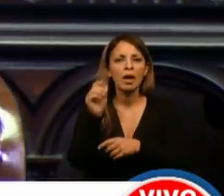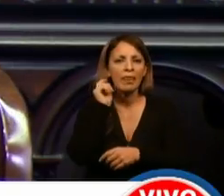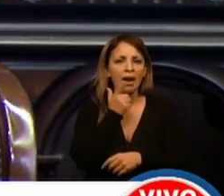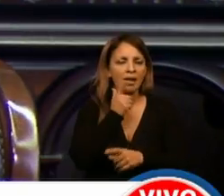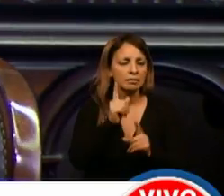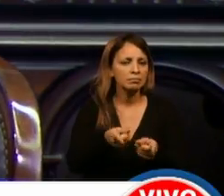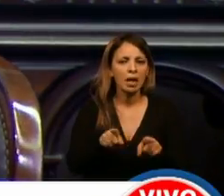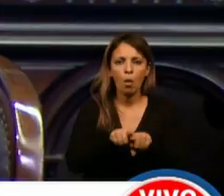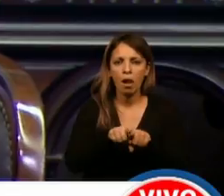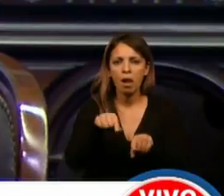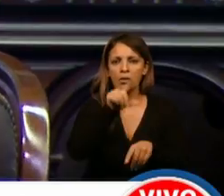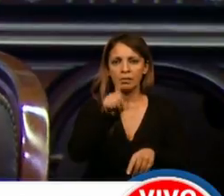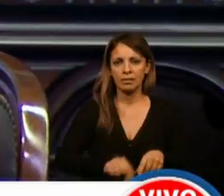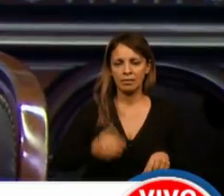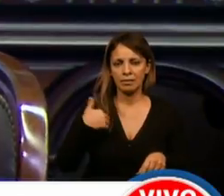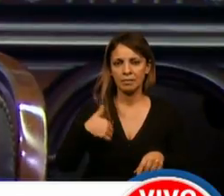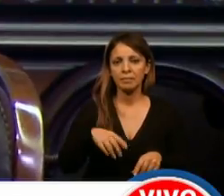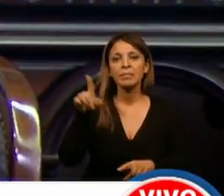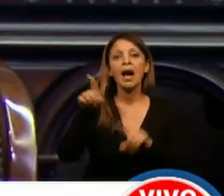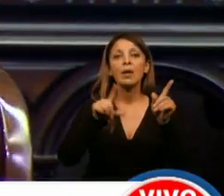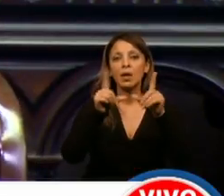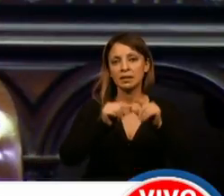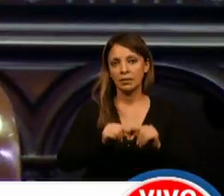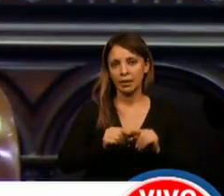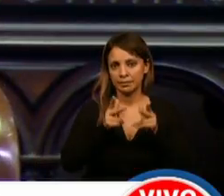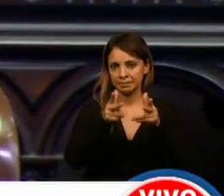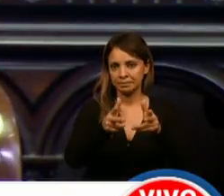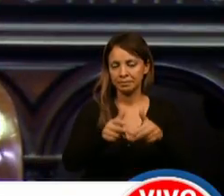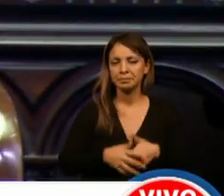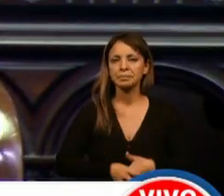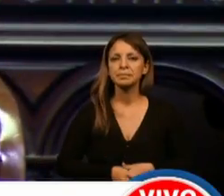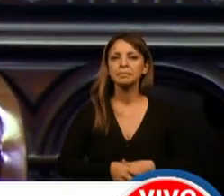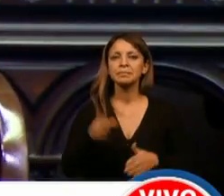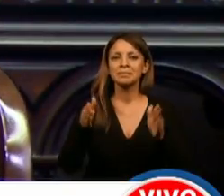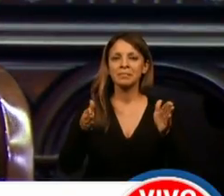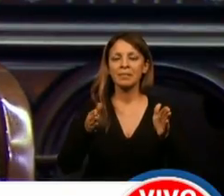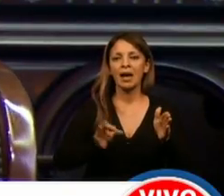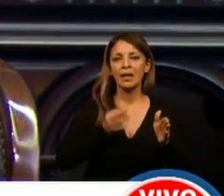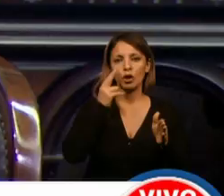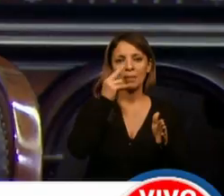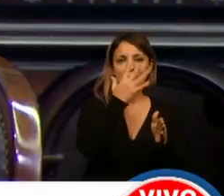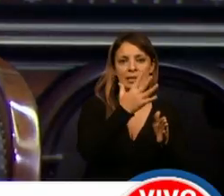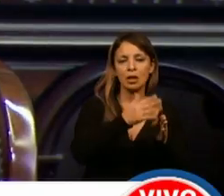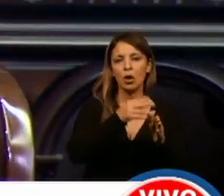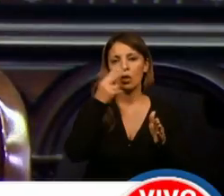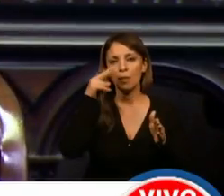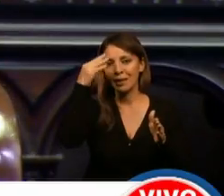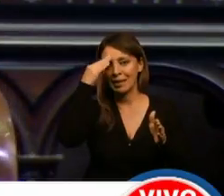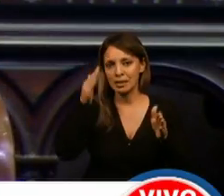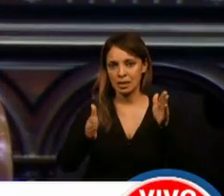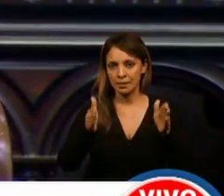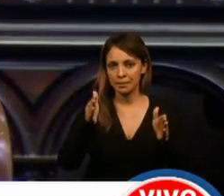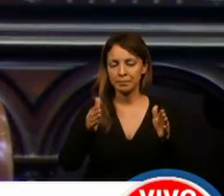en nuestro país algunos datos entre el año 2005 y 2015